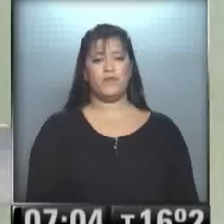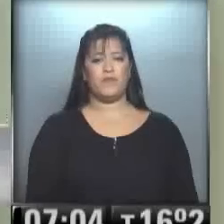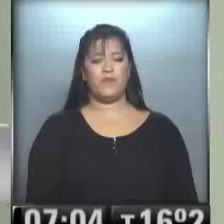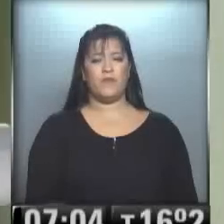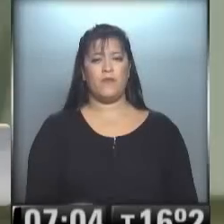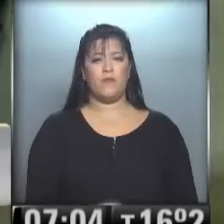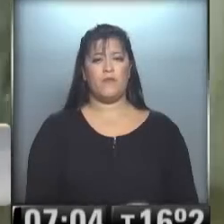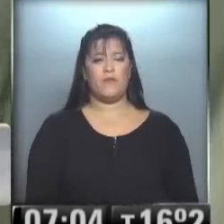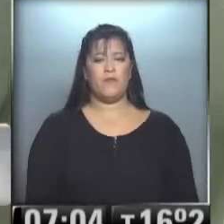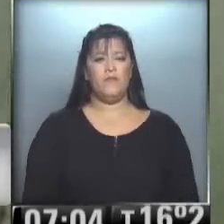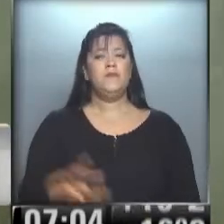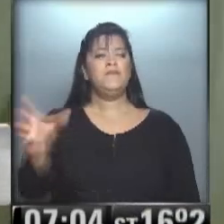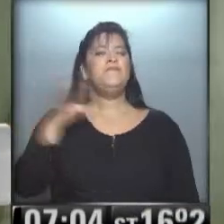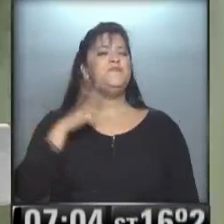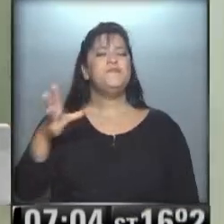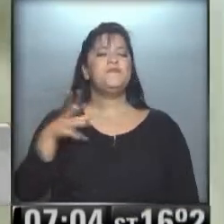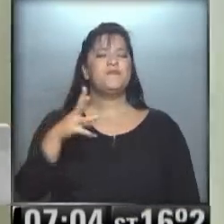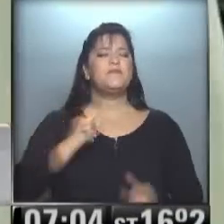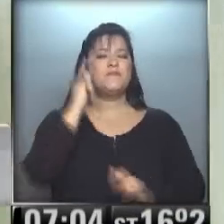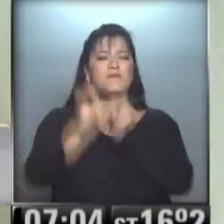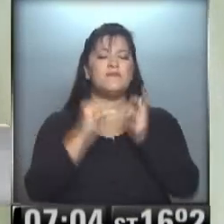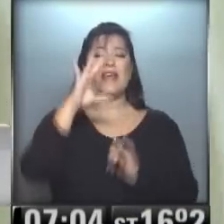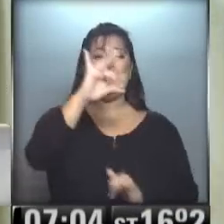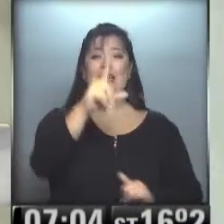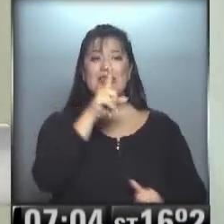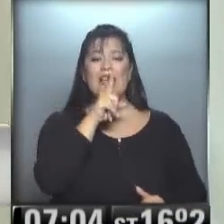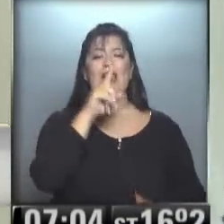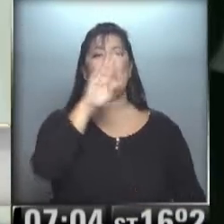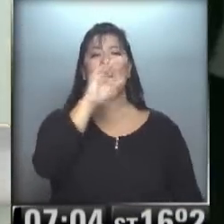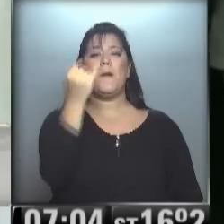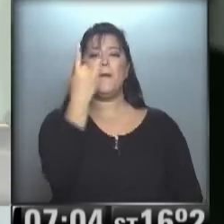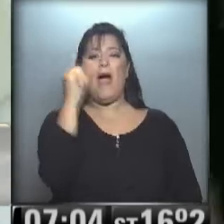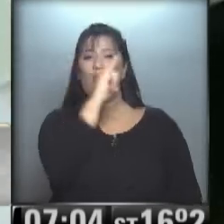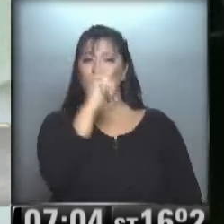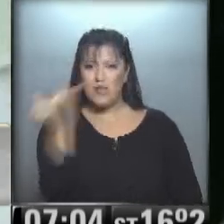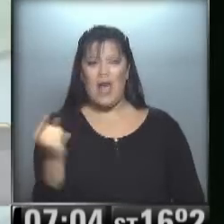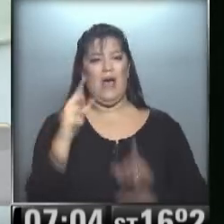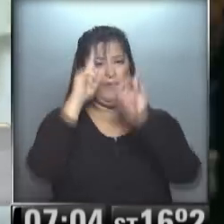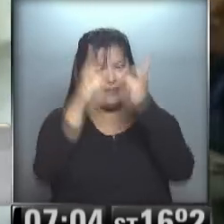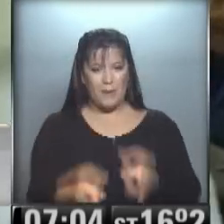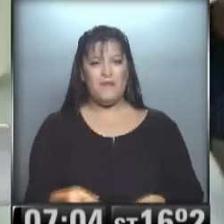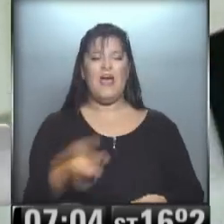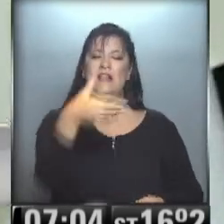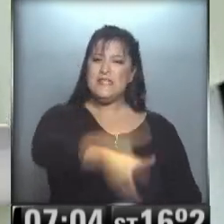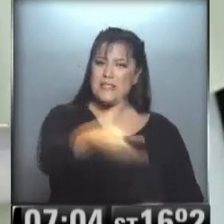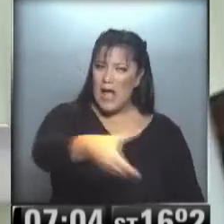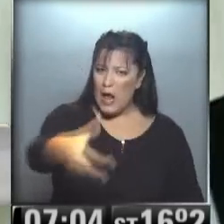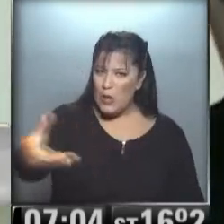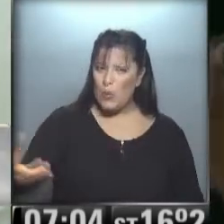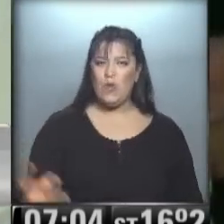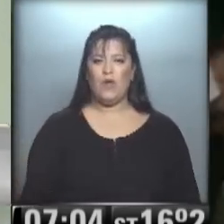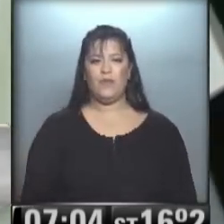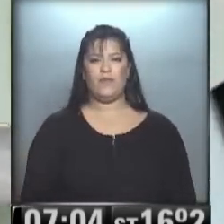olvidaba de nombrar al director técnico Edgardo Bauza, que también participó. Allí precisamente el saludo. Y allí